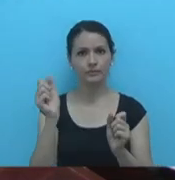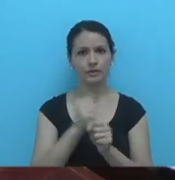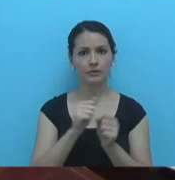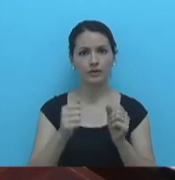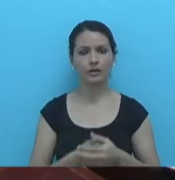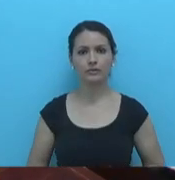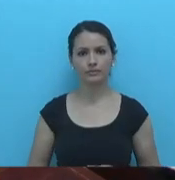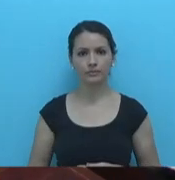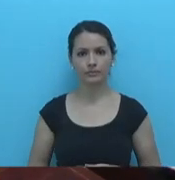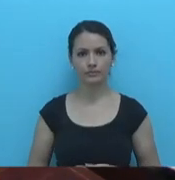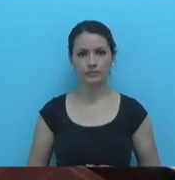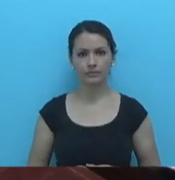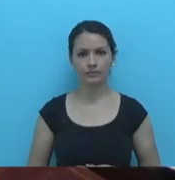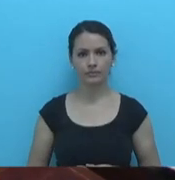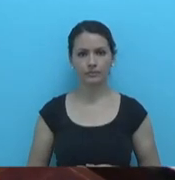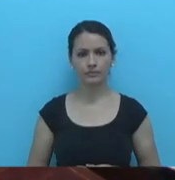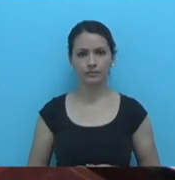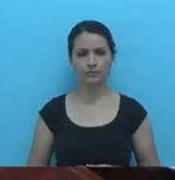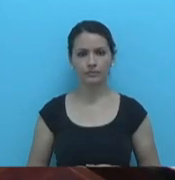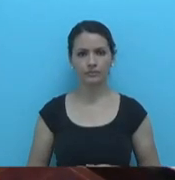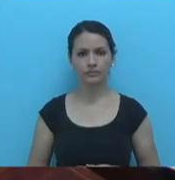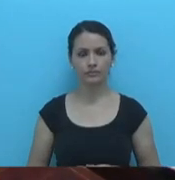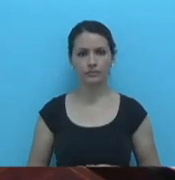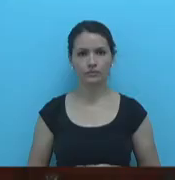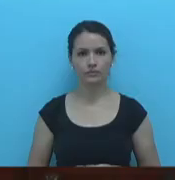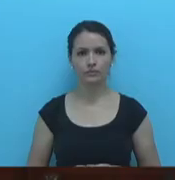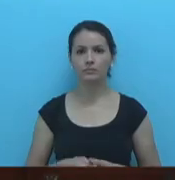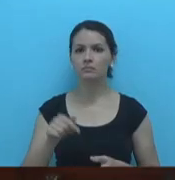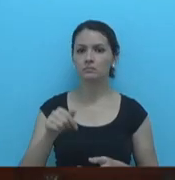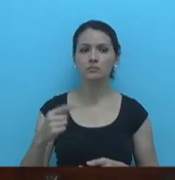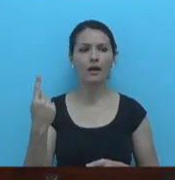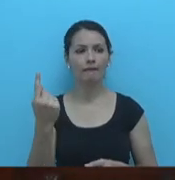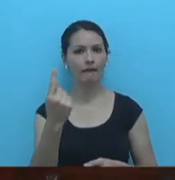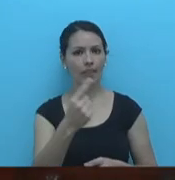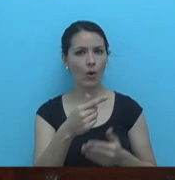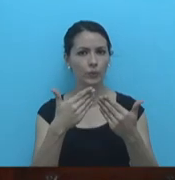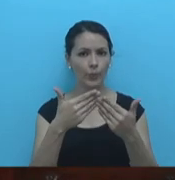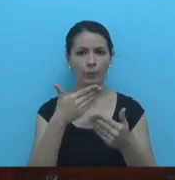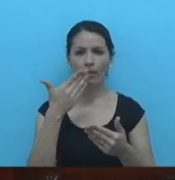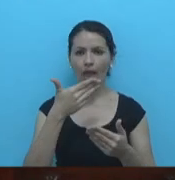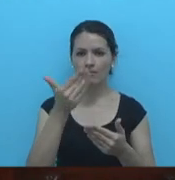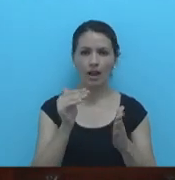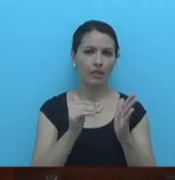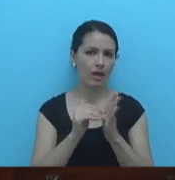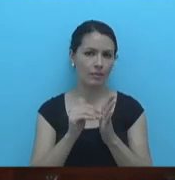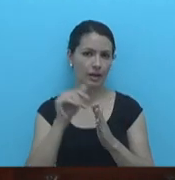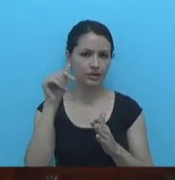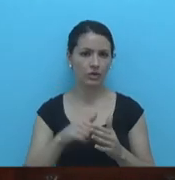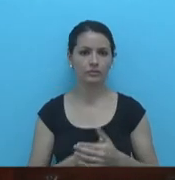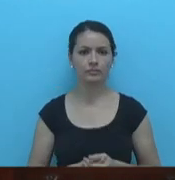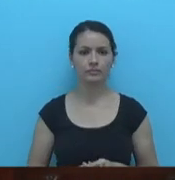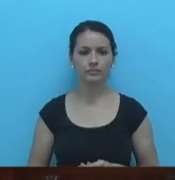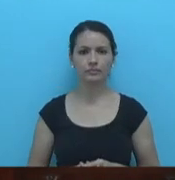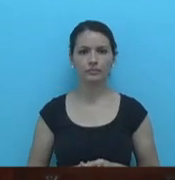aprobado. En virtud de lo acordado en labor parlamentaria, corresponde realizar las manifestaciones para el día de la fecha. Tiene la palabra